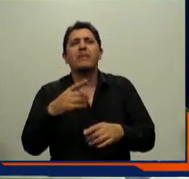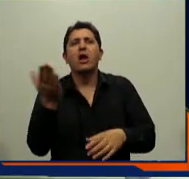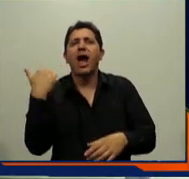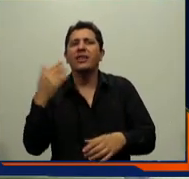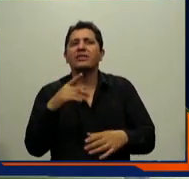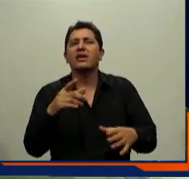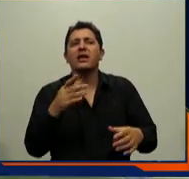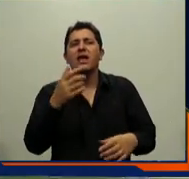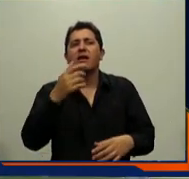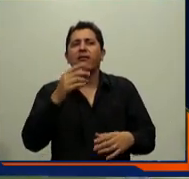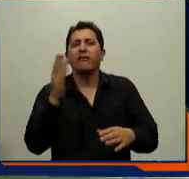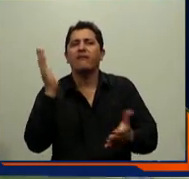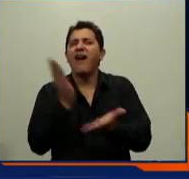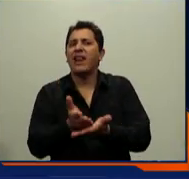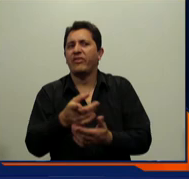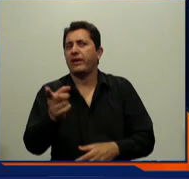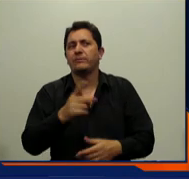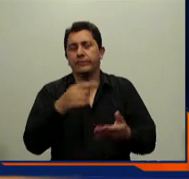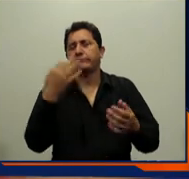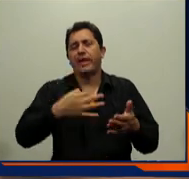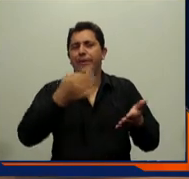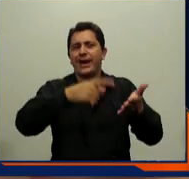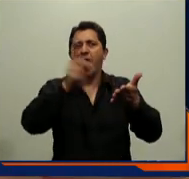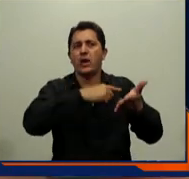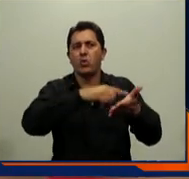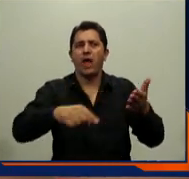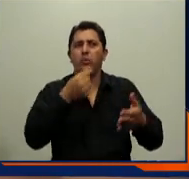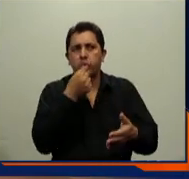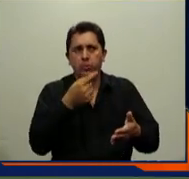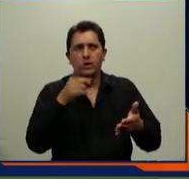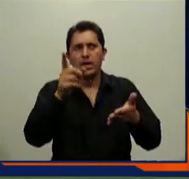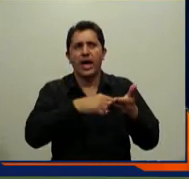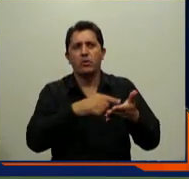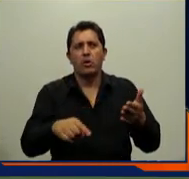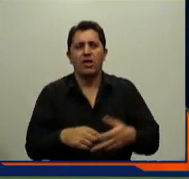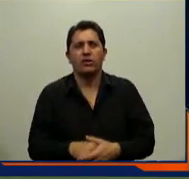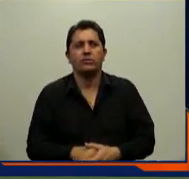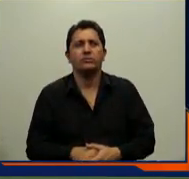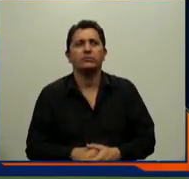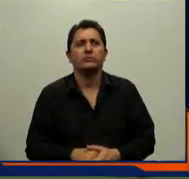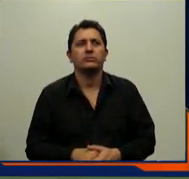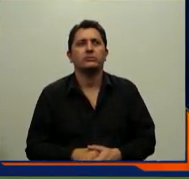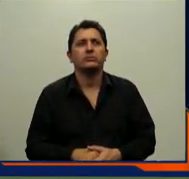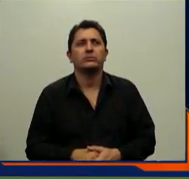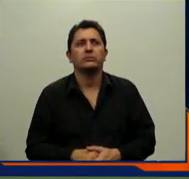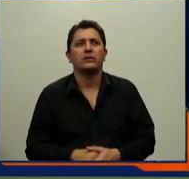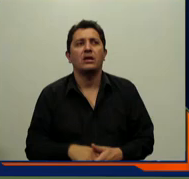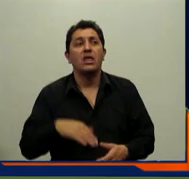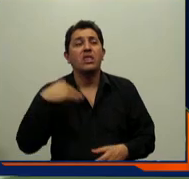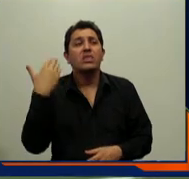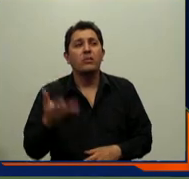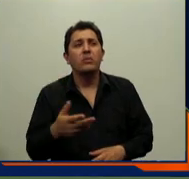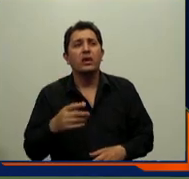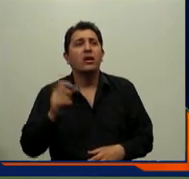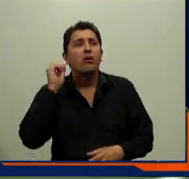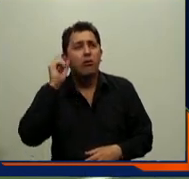a Florencia Aviv. Por eso está bien anulado por el árbitro de este encuentro, a la China. Y se va a venir, sin embargo,